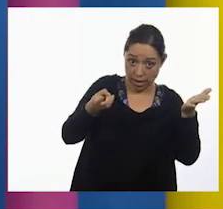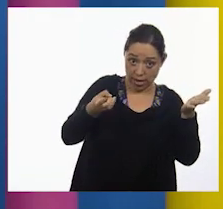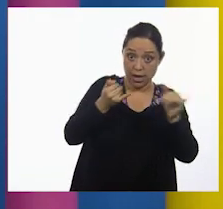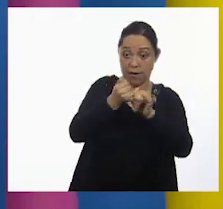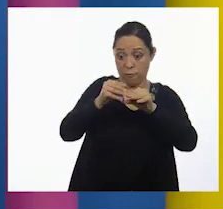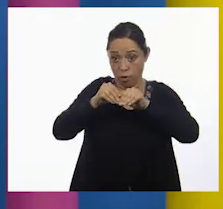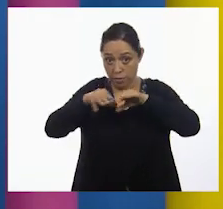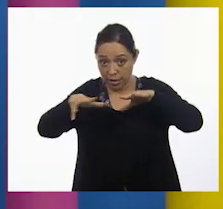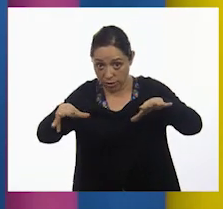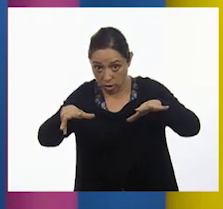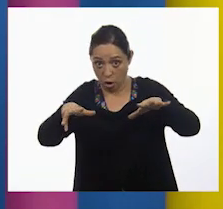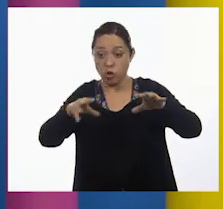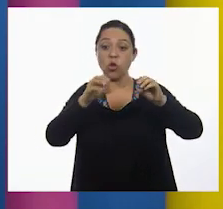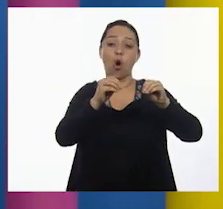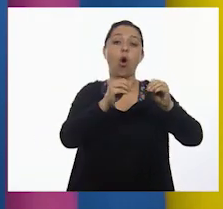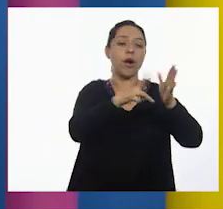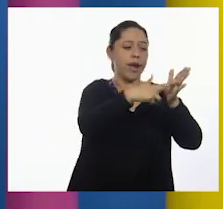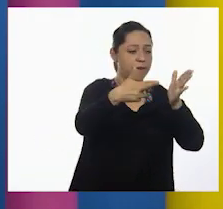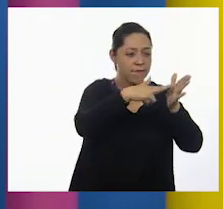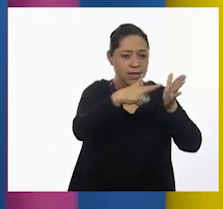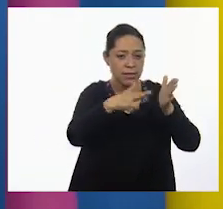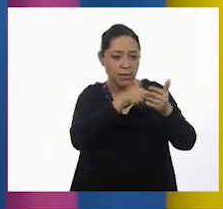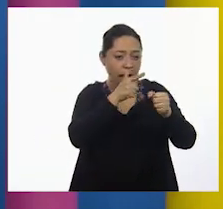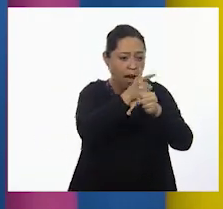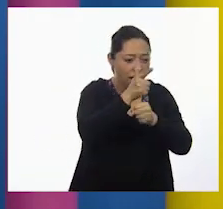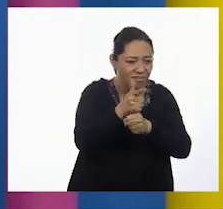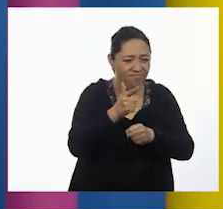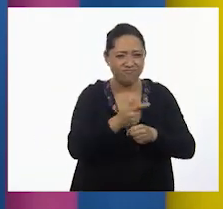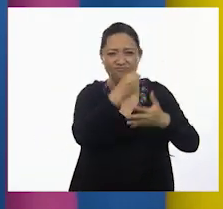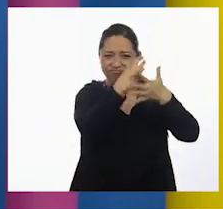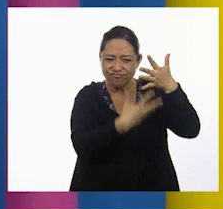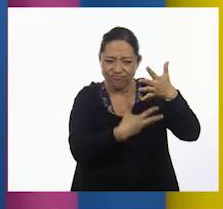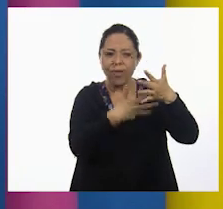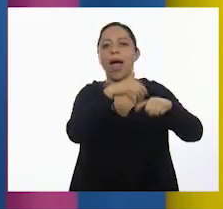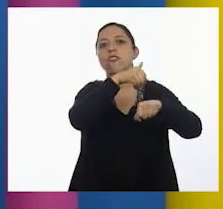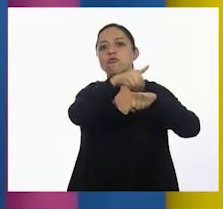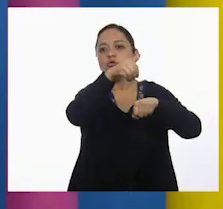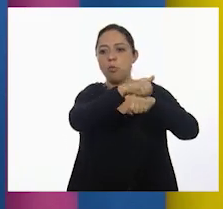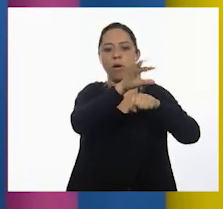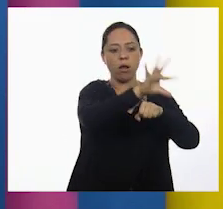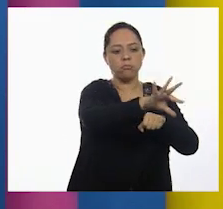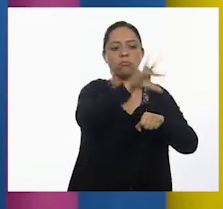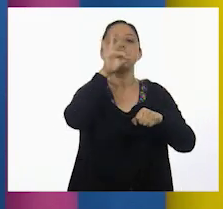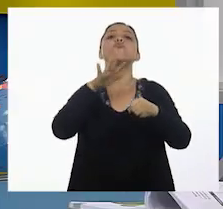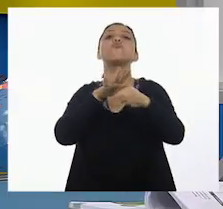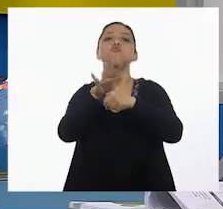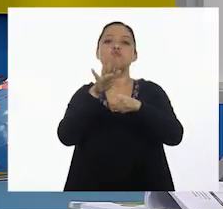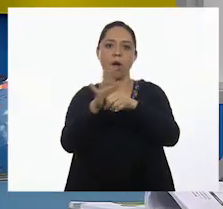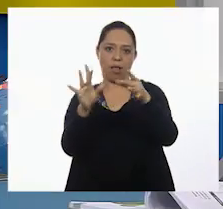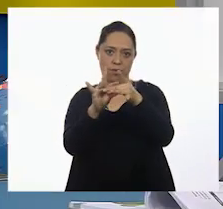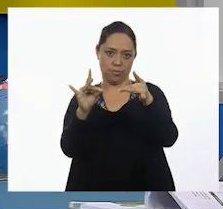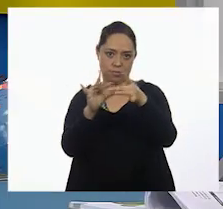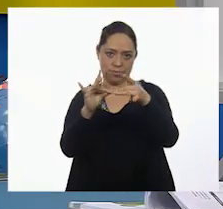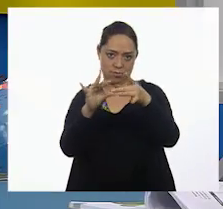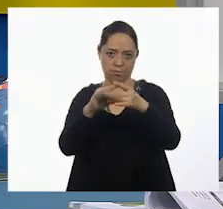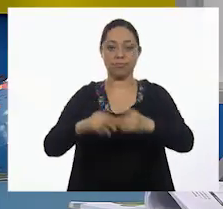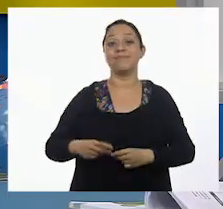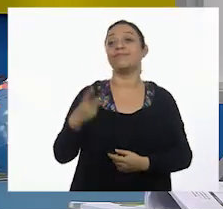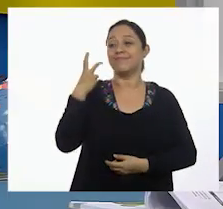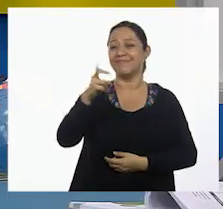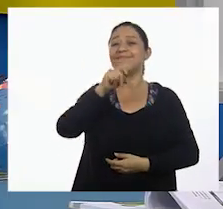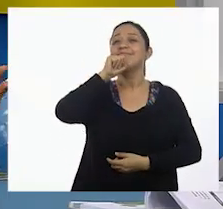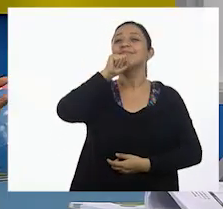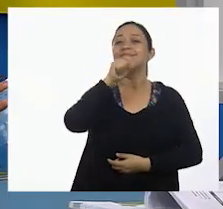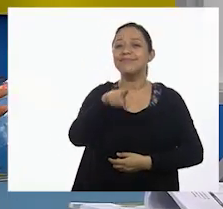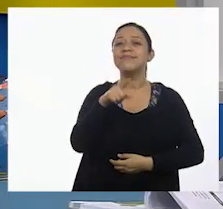misma revista, pues sería más difícil encontrar pues a cuál estamos haciendo alusión. Claro, y también pues para que en su